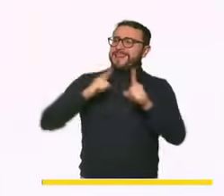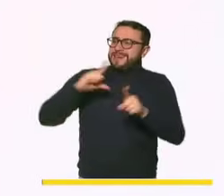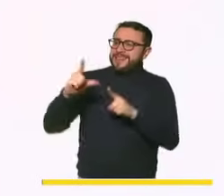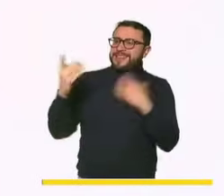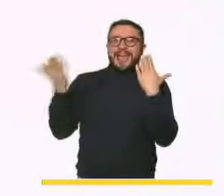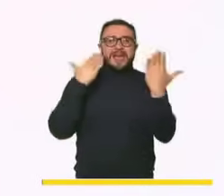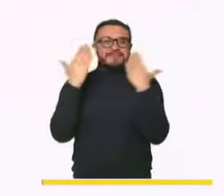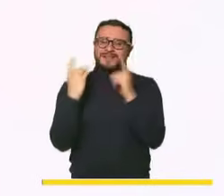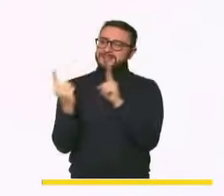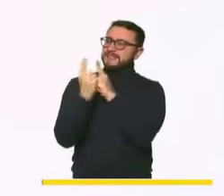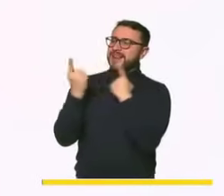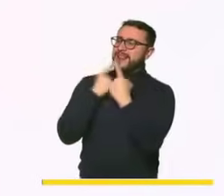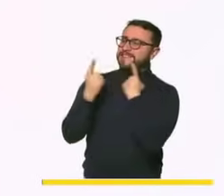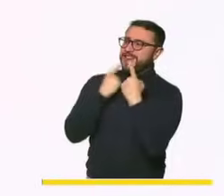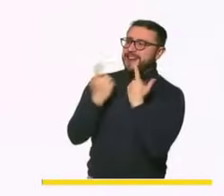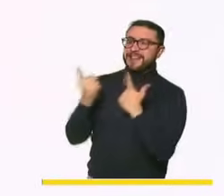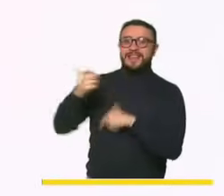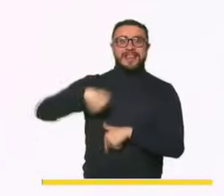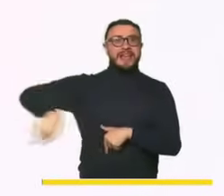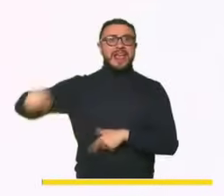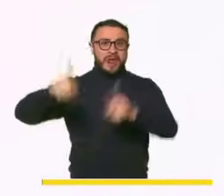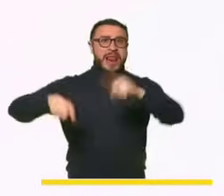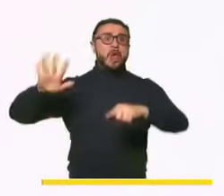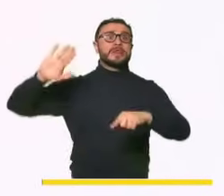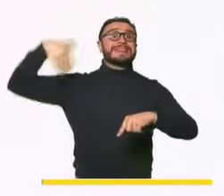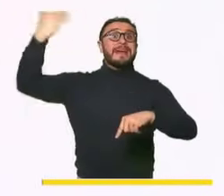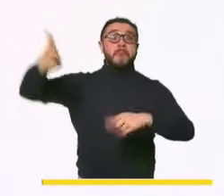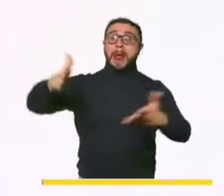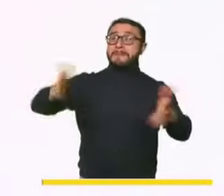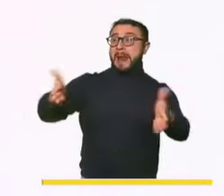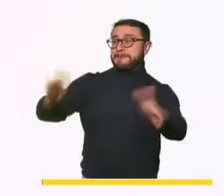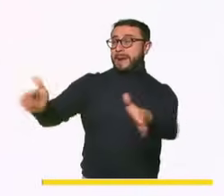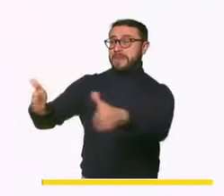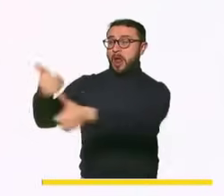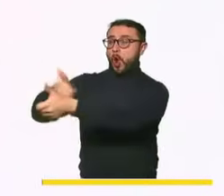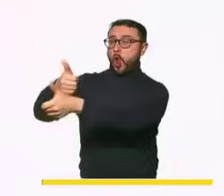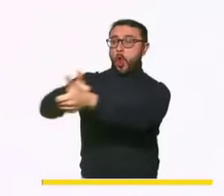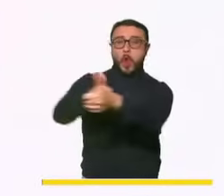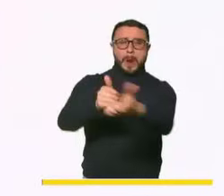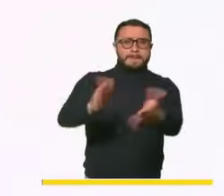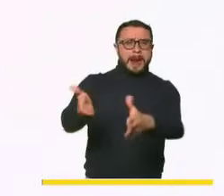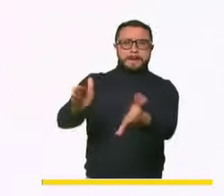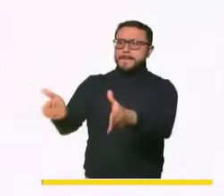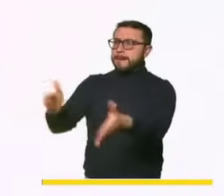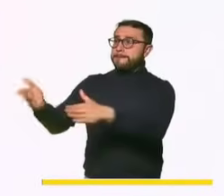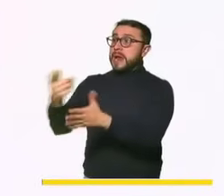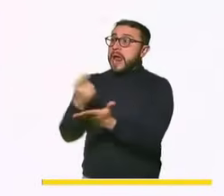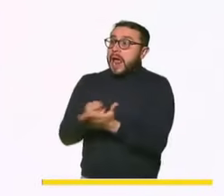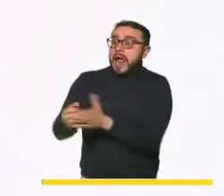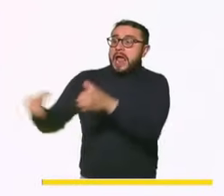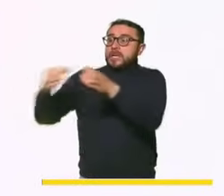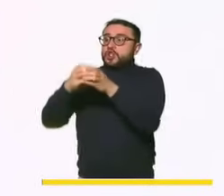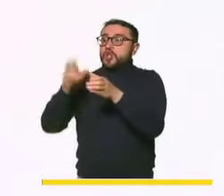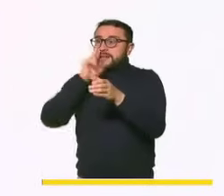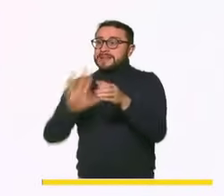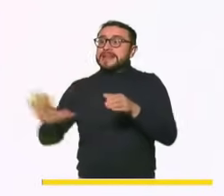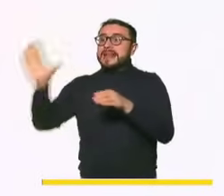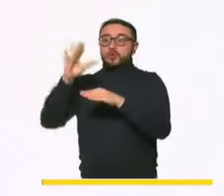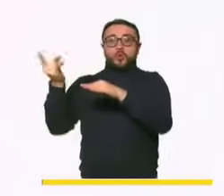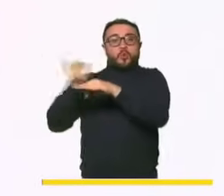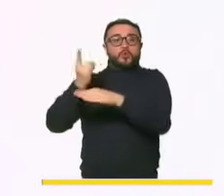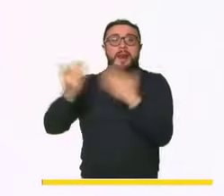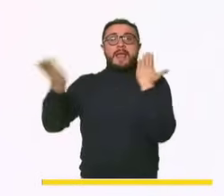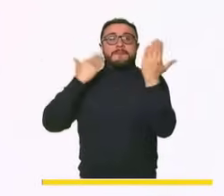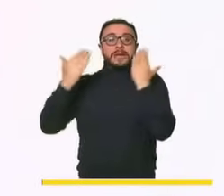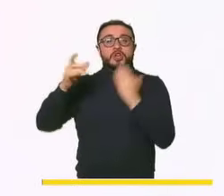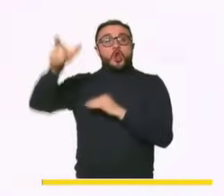campesinos, muchos de los cuales asesinaron después uno a uno en la Asociación Nacional de Usuarios Campesinos